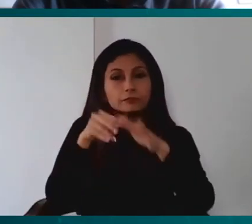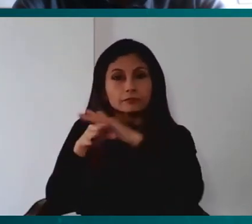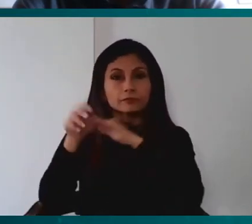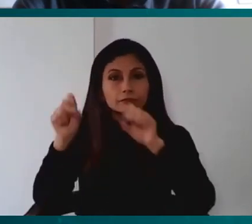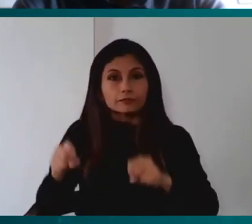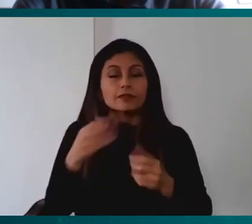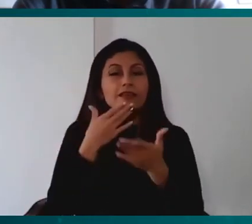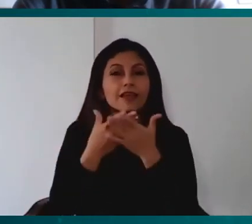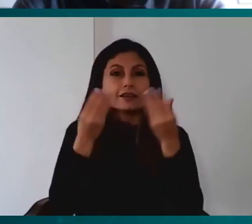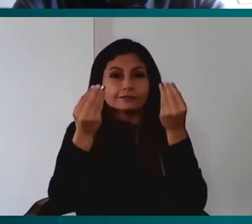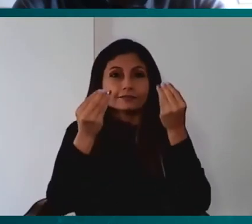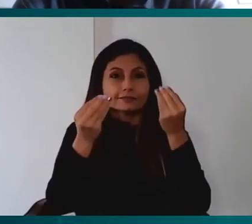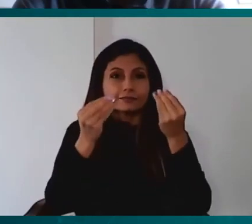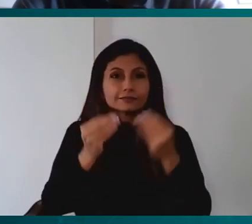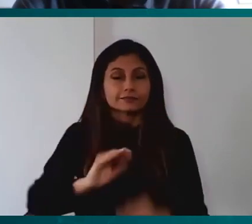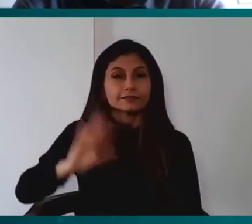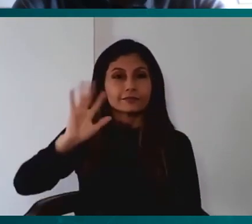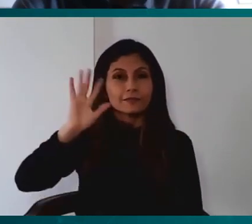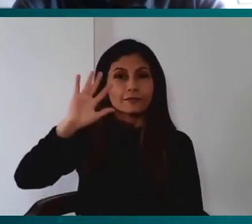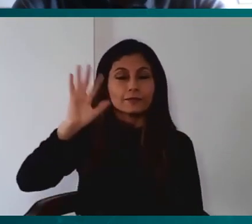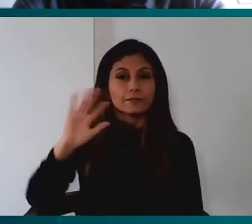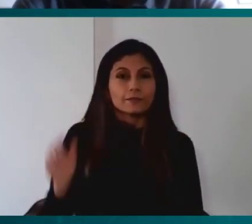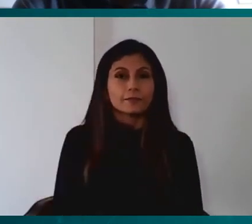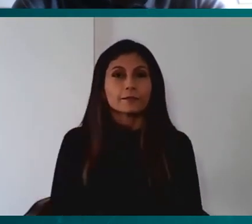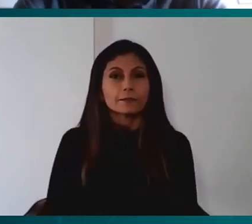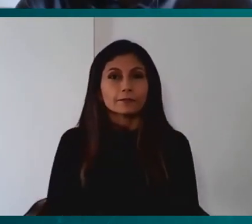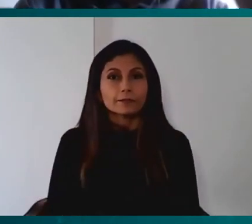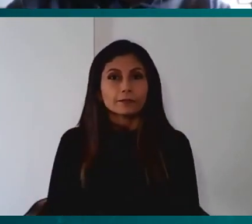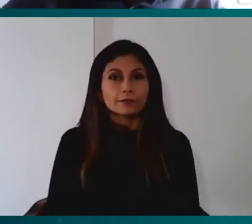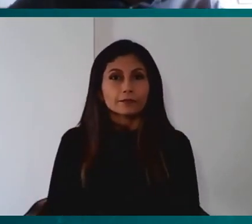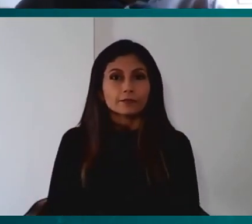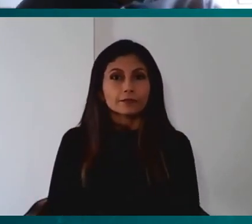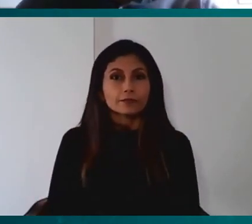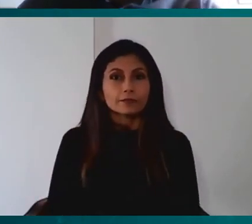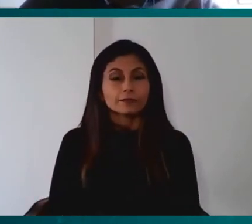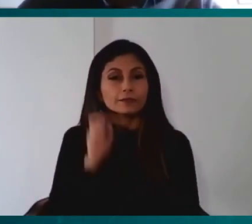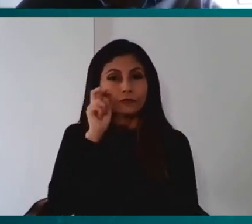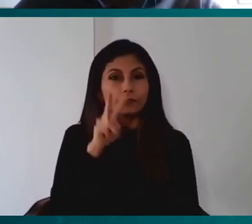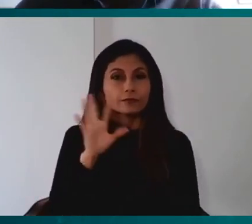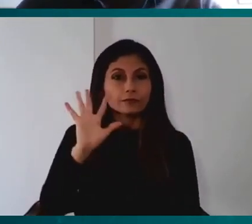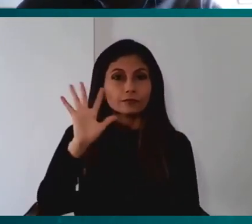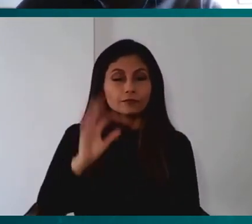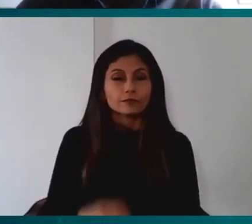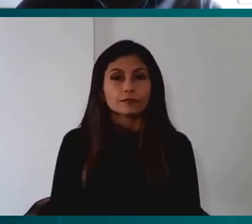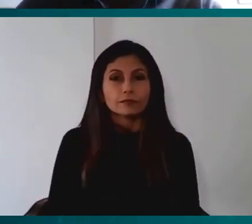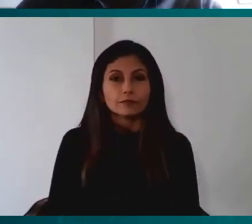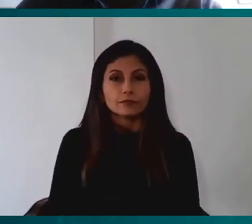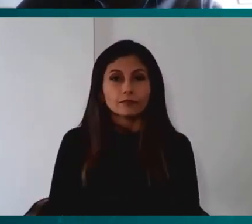Muchísimas gracias a todos. Muchísimas gracias. Buen día. Chao. saludos a los asistentes. Hasta luego.